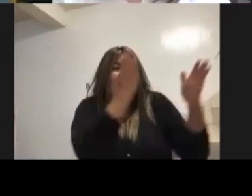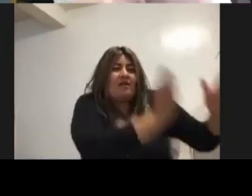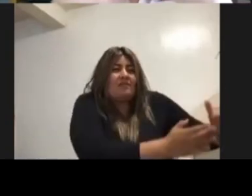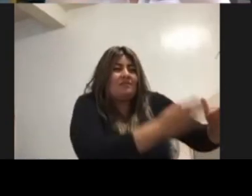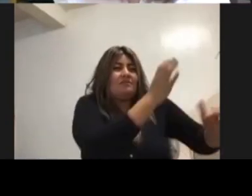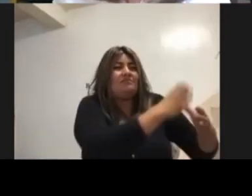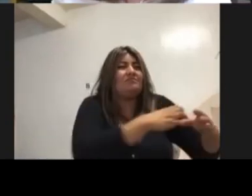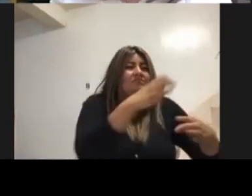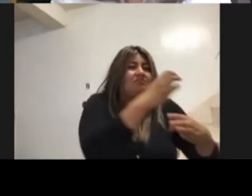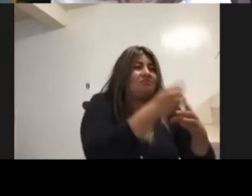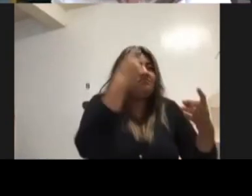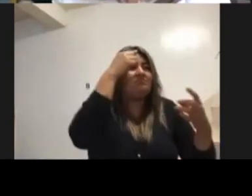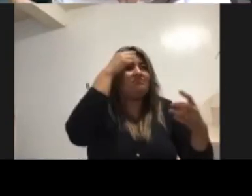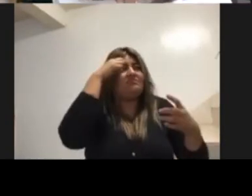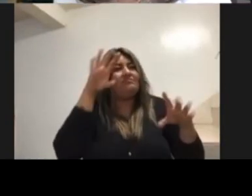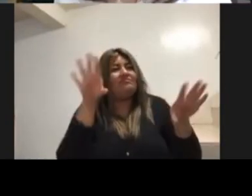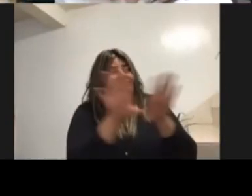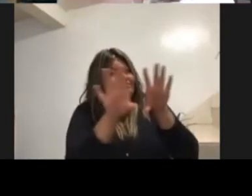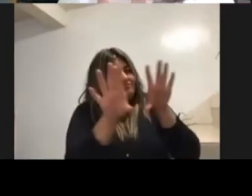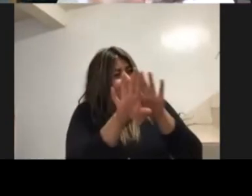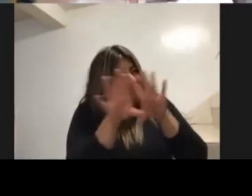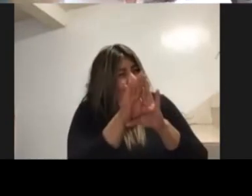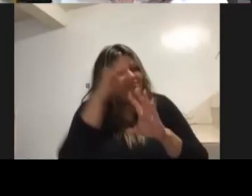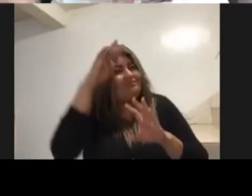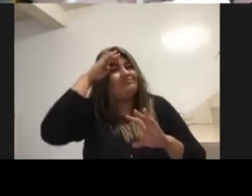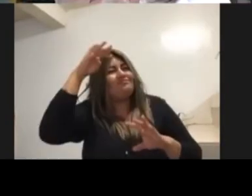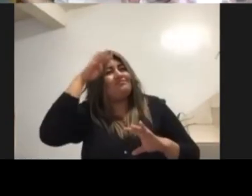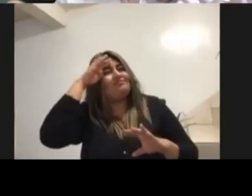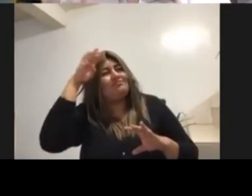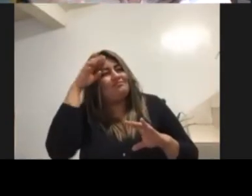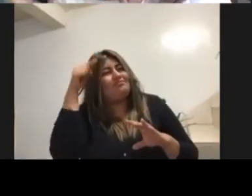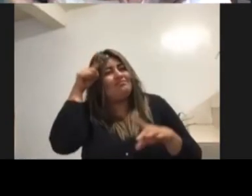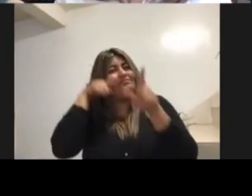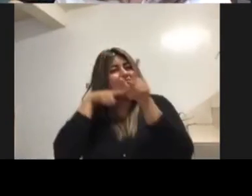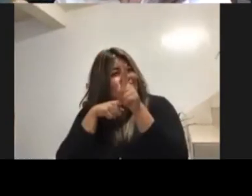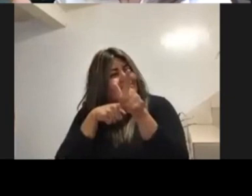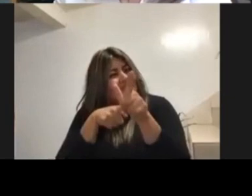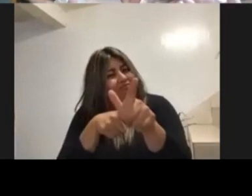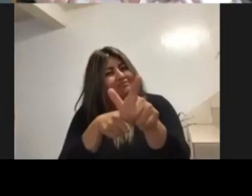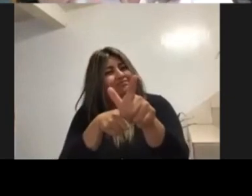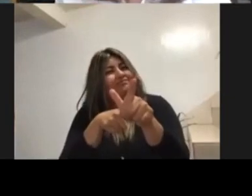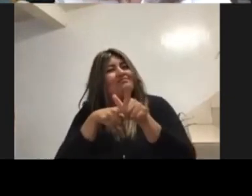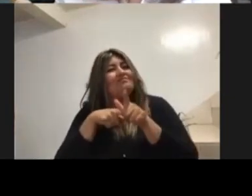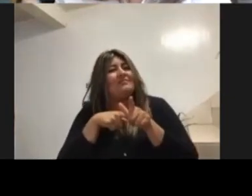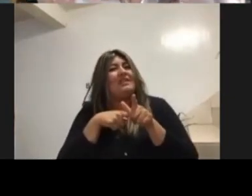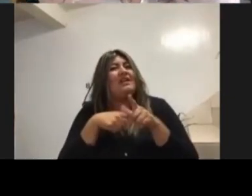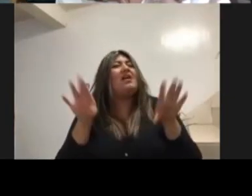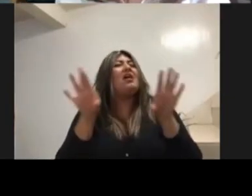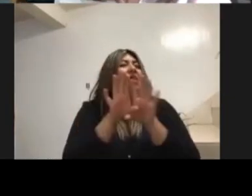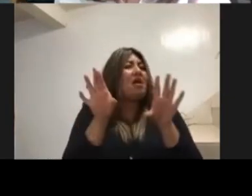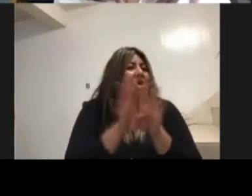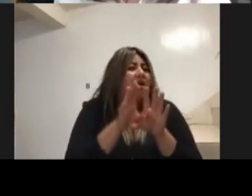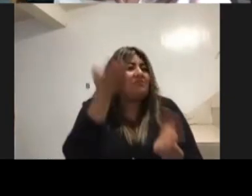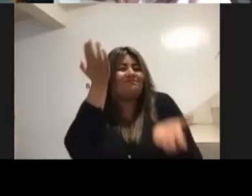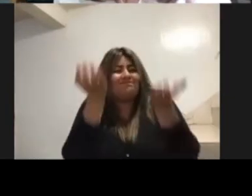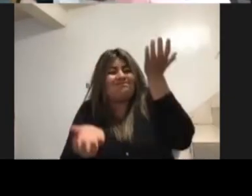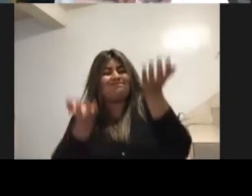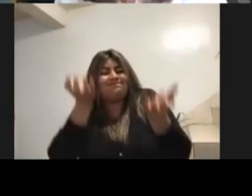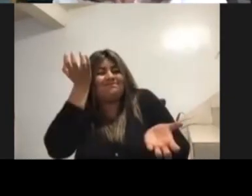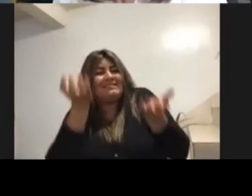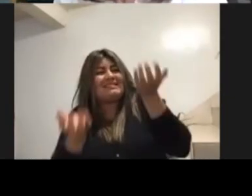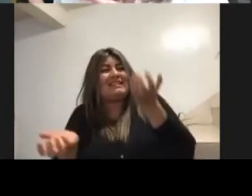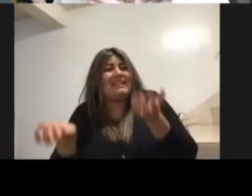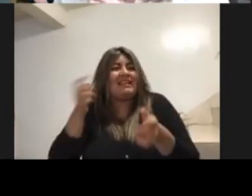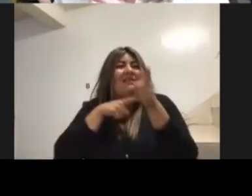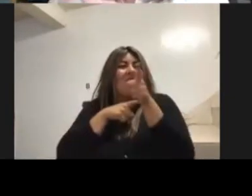ideológicamente, normativamente, para que esas dos opciones coexistan y que realmente